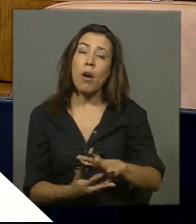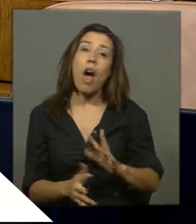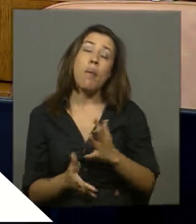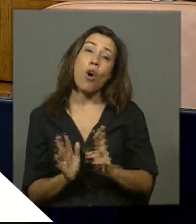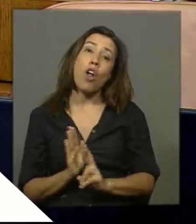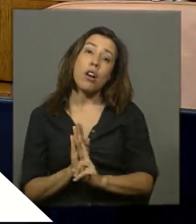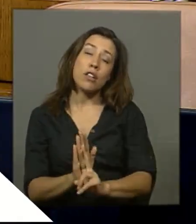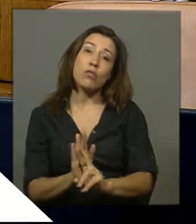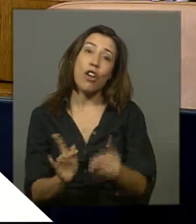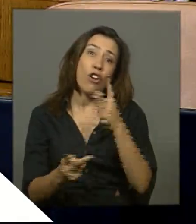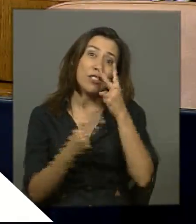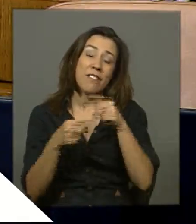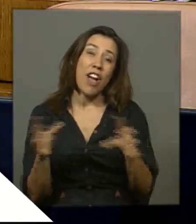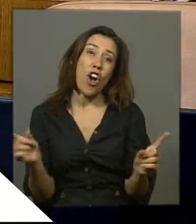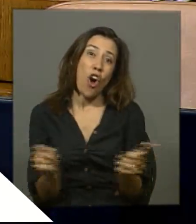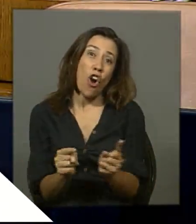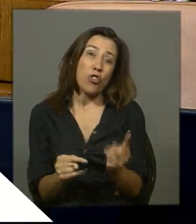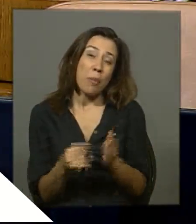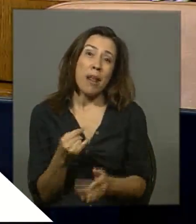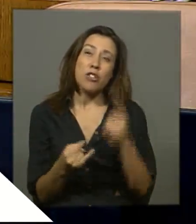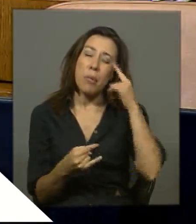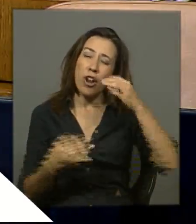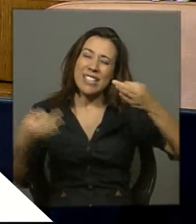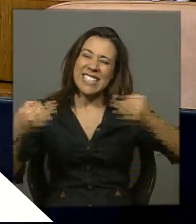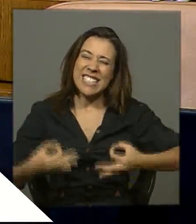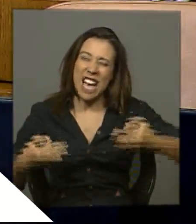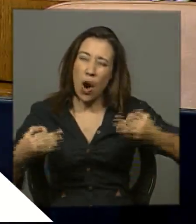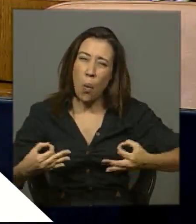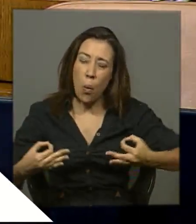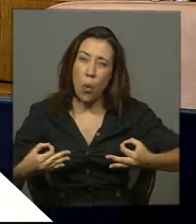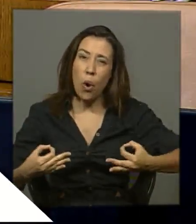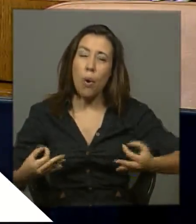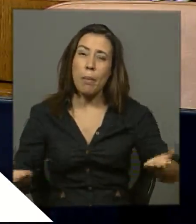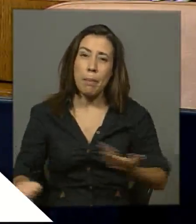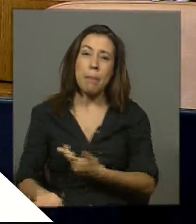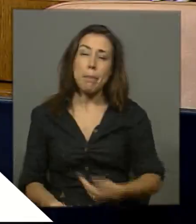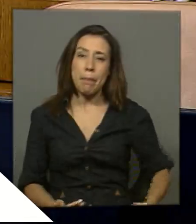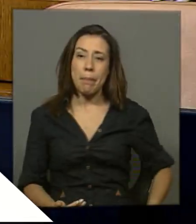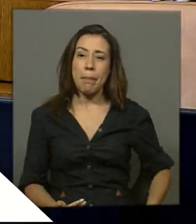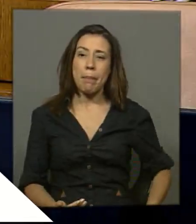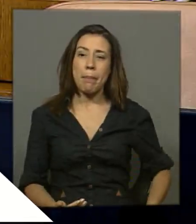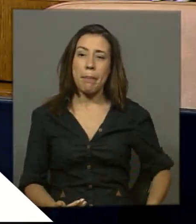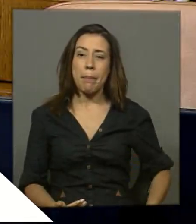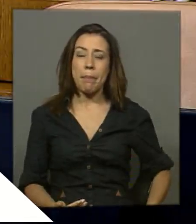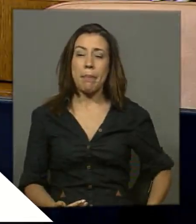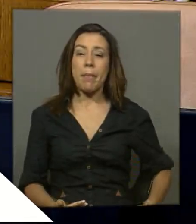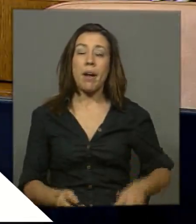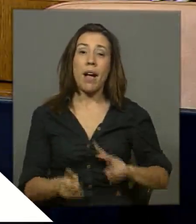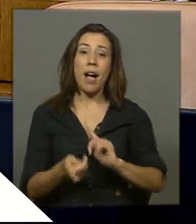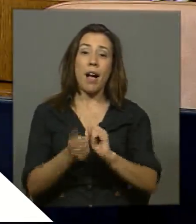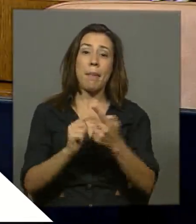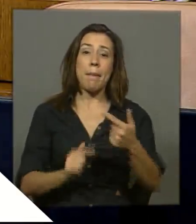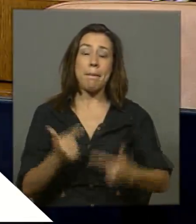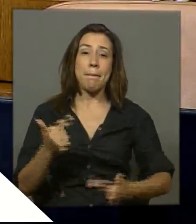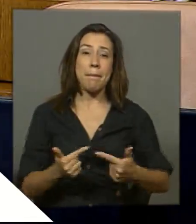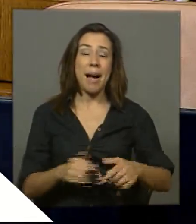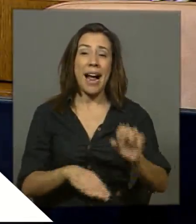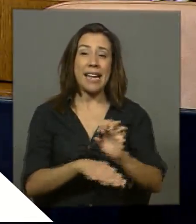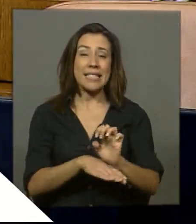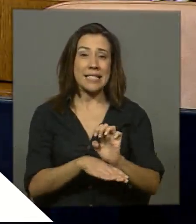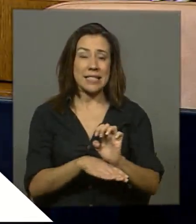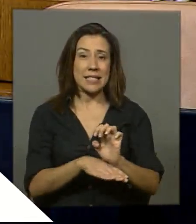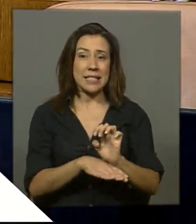resultados no se verán en lo inmediato pero estamos seguros presidente que transitar hacia una política de estado sobre la